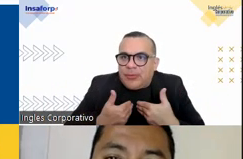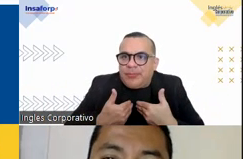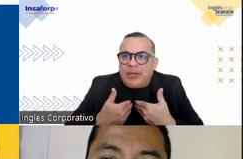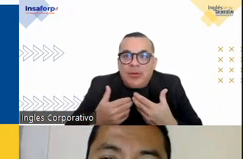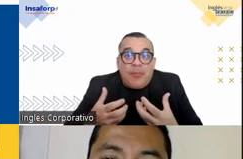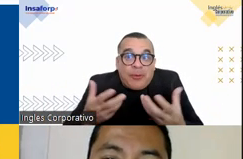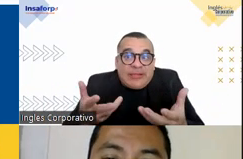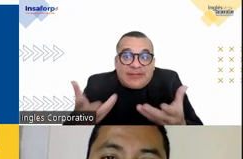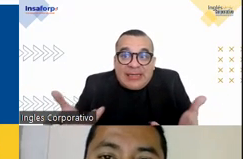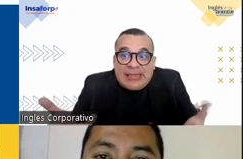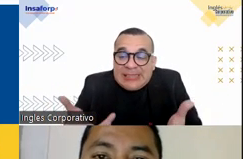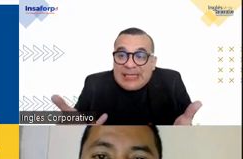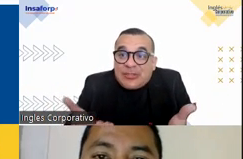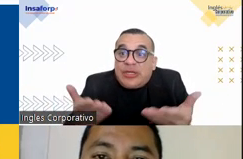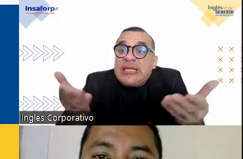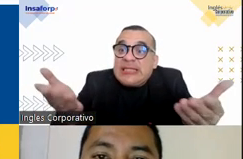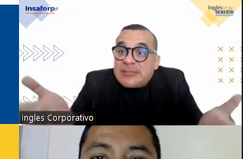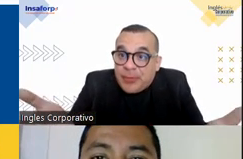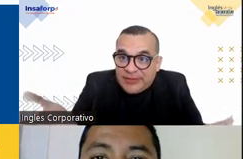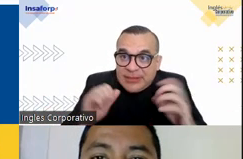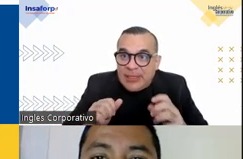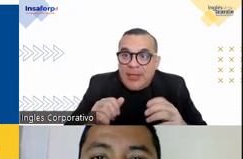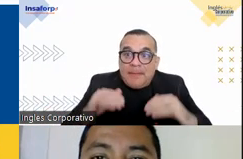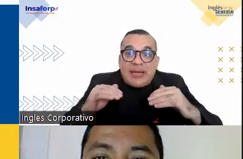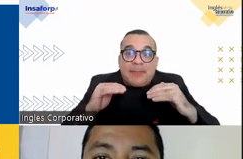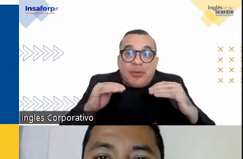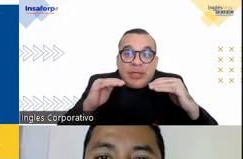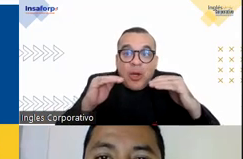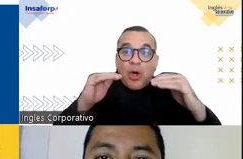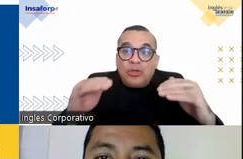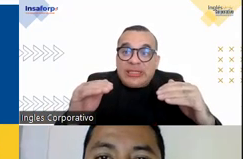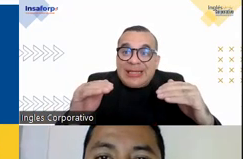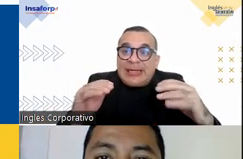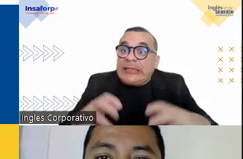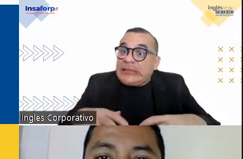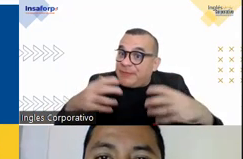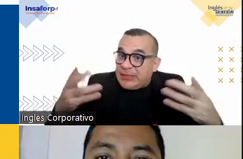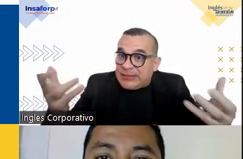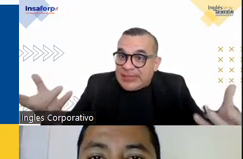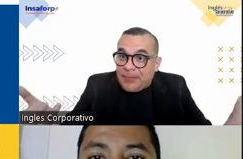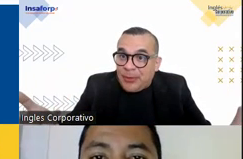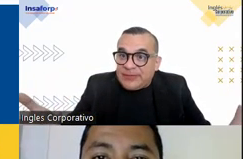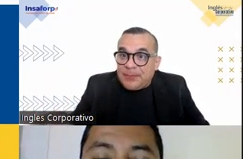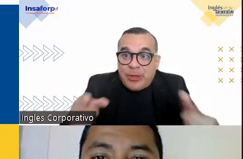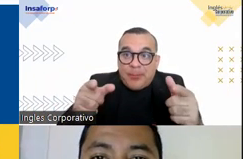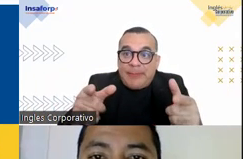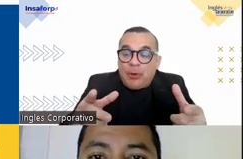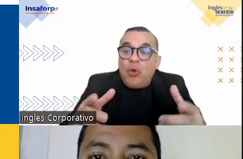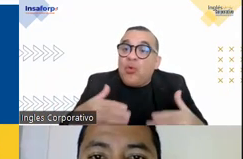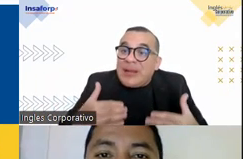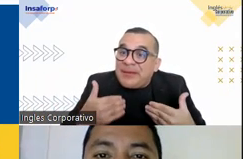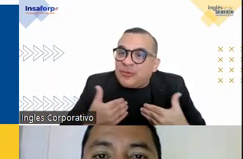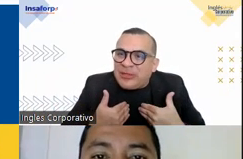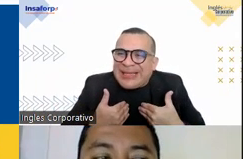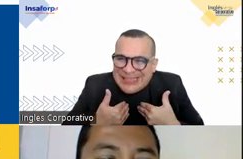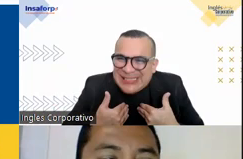tengo conmigo puede estar, en este caso, indispuesta para poder obtener diferentes apuestas? Porque, por